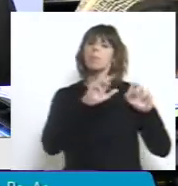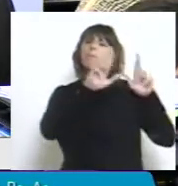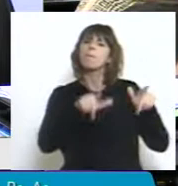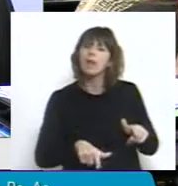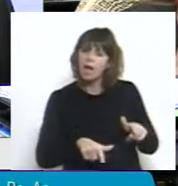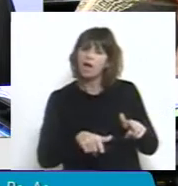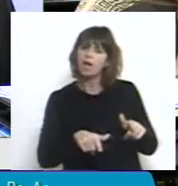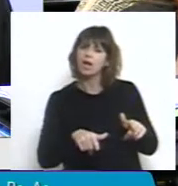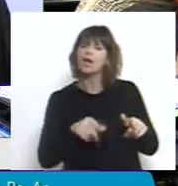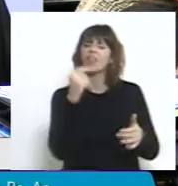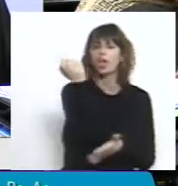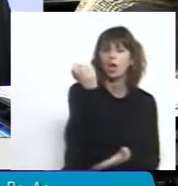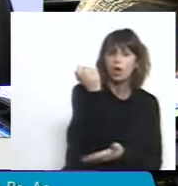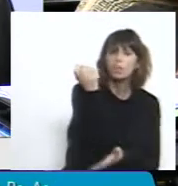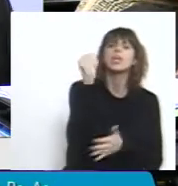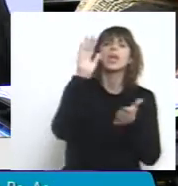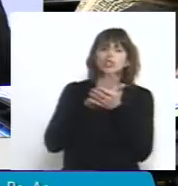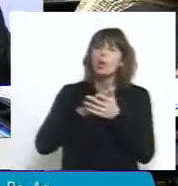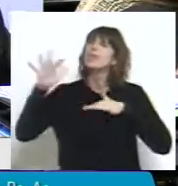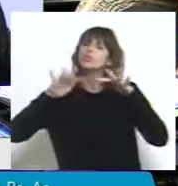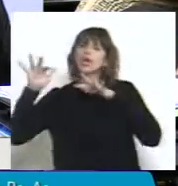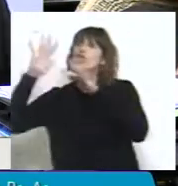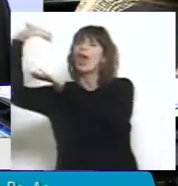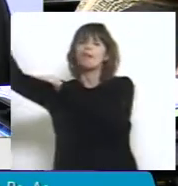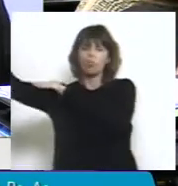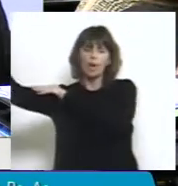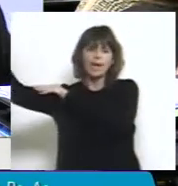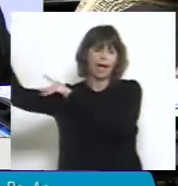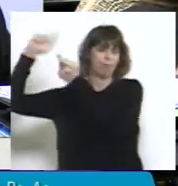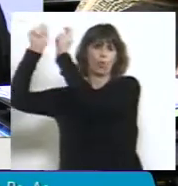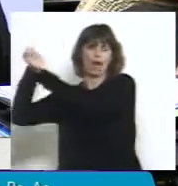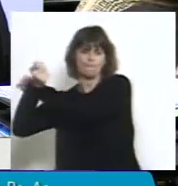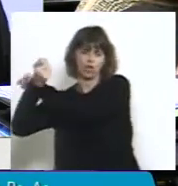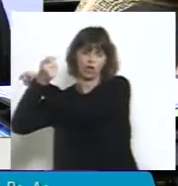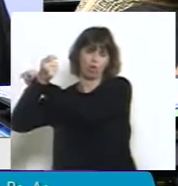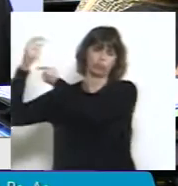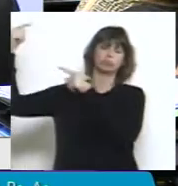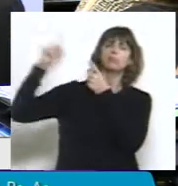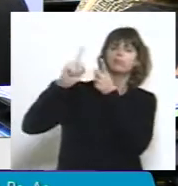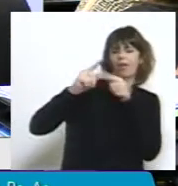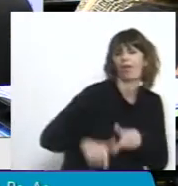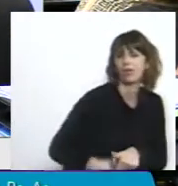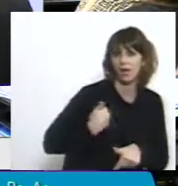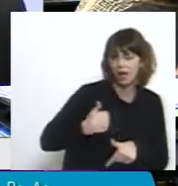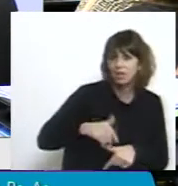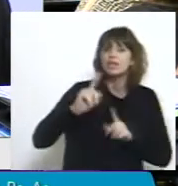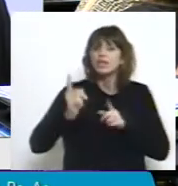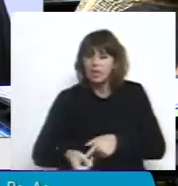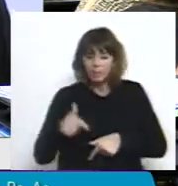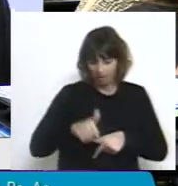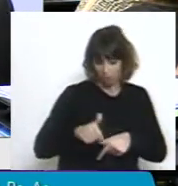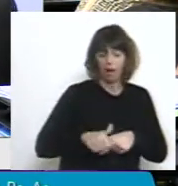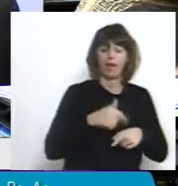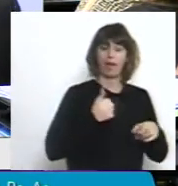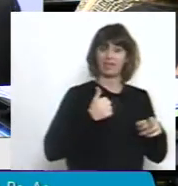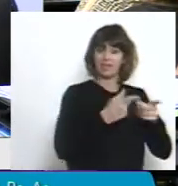del desequilibrio externo, cómo se afrontó el desequilibrio externo, cuáles son los factores del desequilibrio fiscal, la capacidad de financiamiento del desequilibrio fiscal